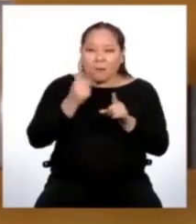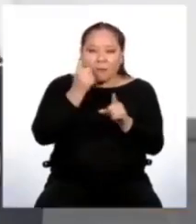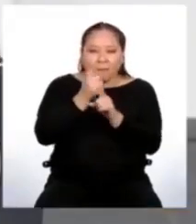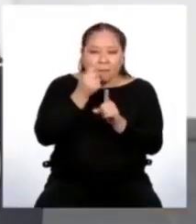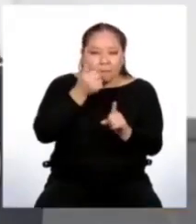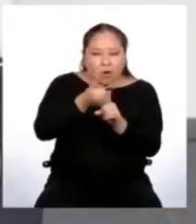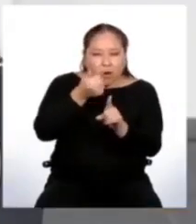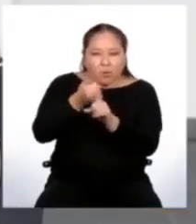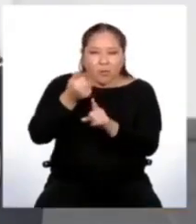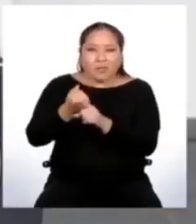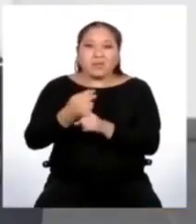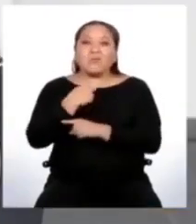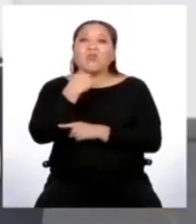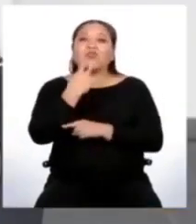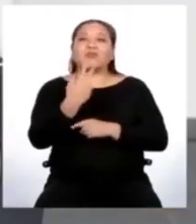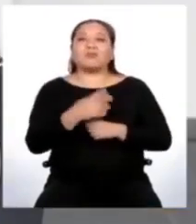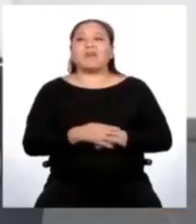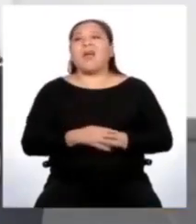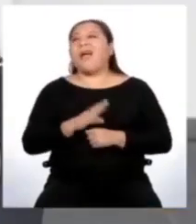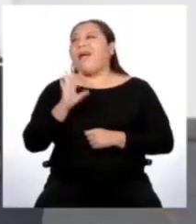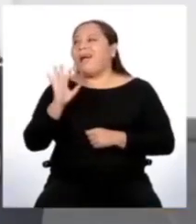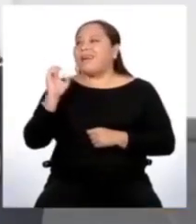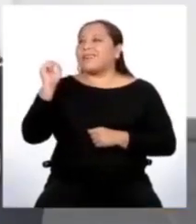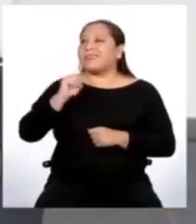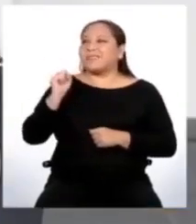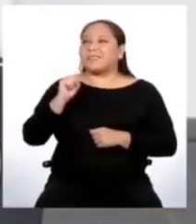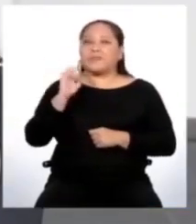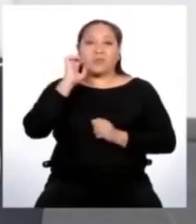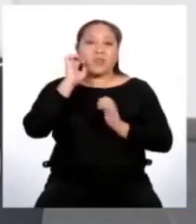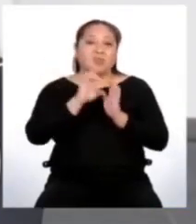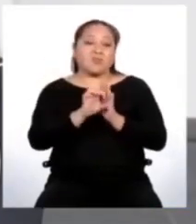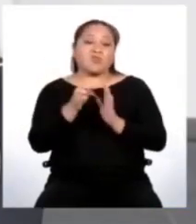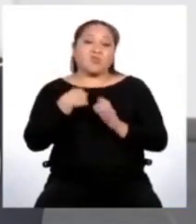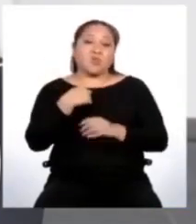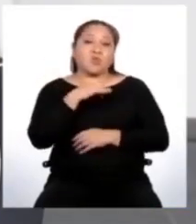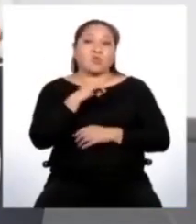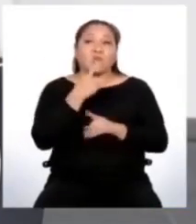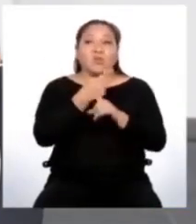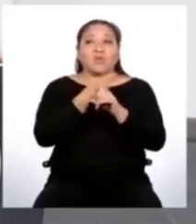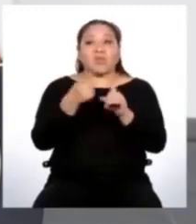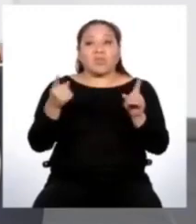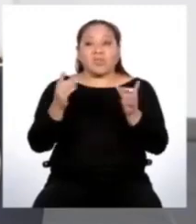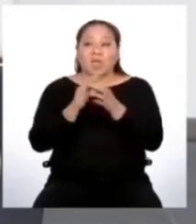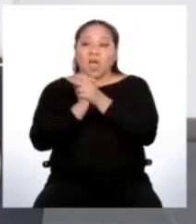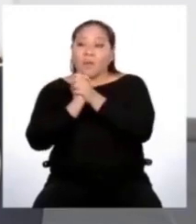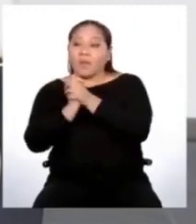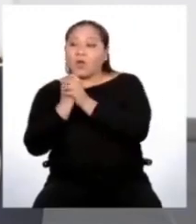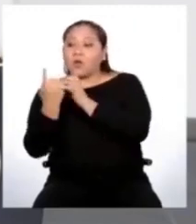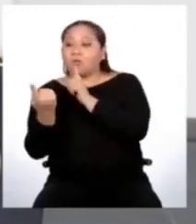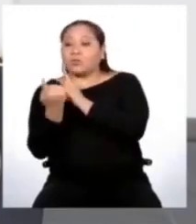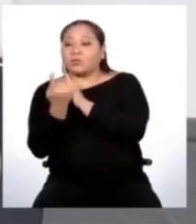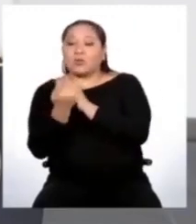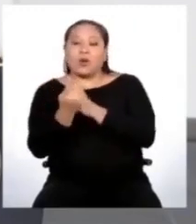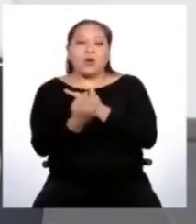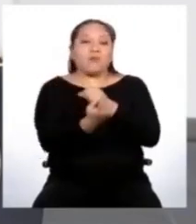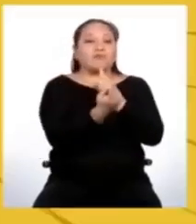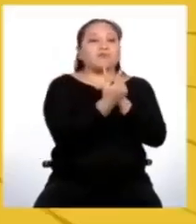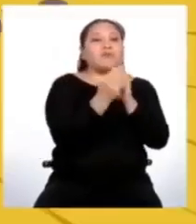expresión. Claro, yo uso expresiones diferentes si estoy entre amigos o si estoy con mi